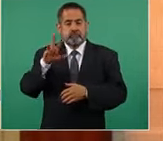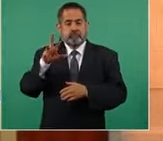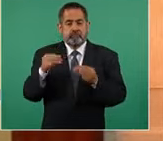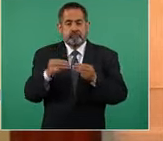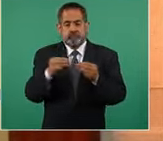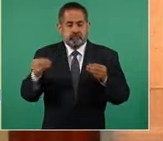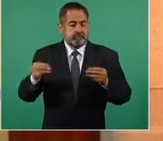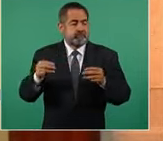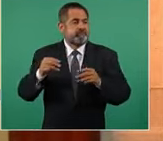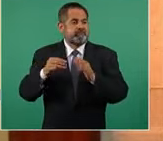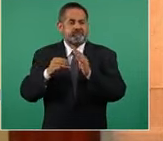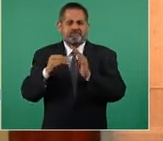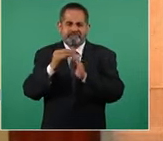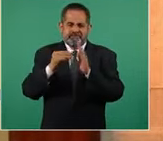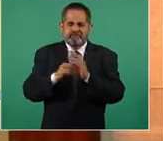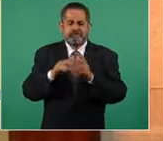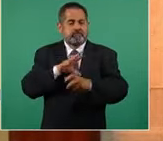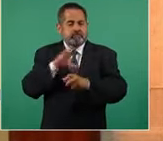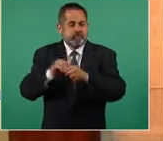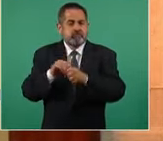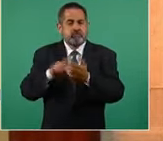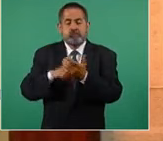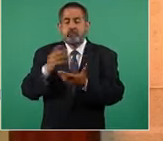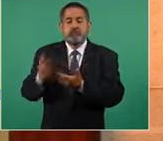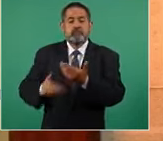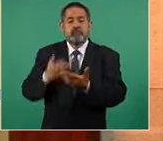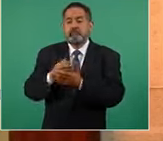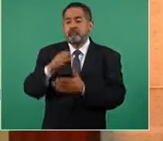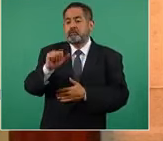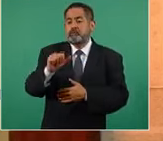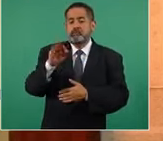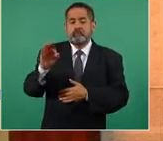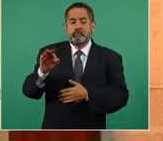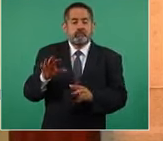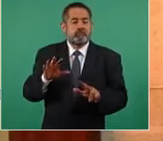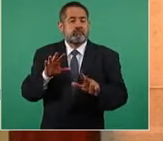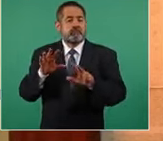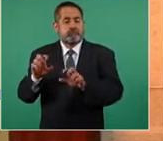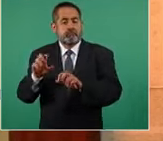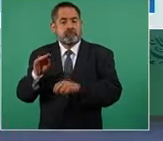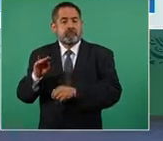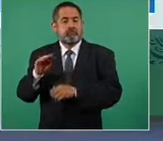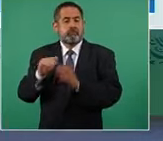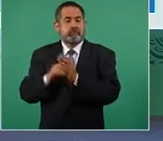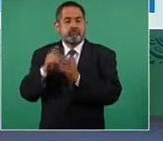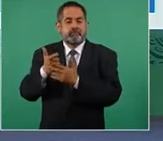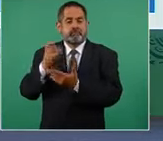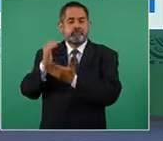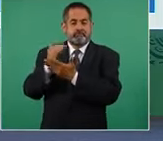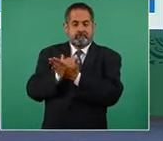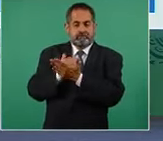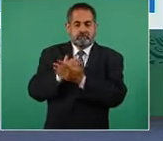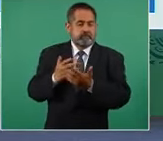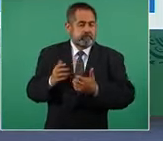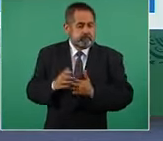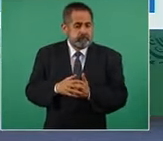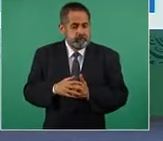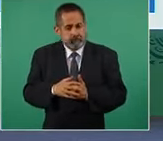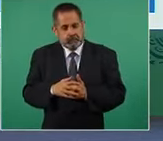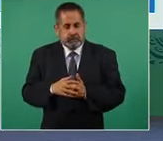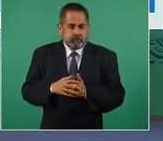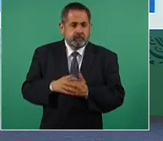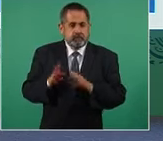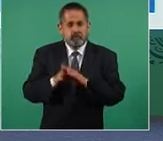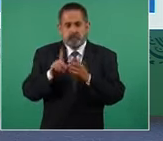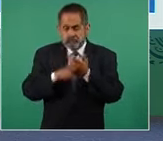36,564 millones, que en relación a la propuesta que nos hizo CAF es 890 millones de pesos menos. Si bien no es muy significativo, sí